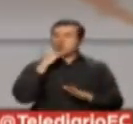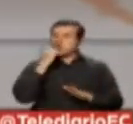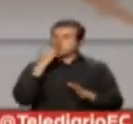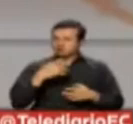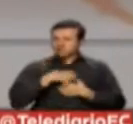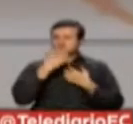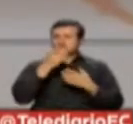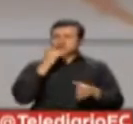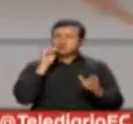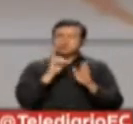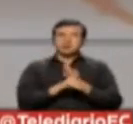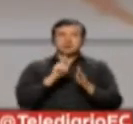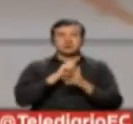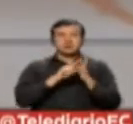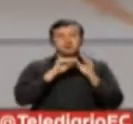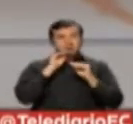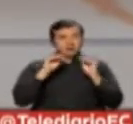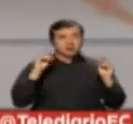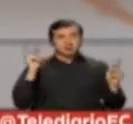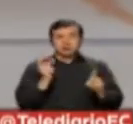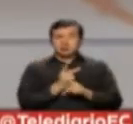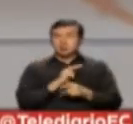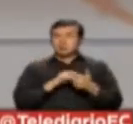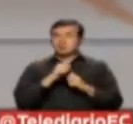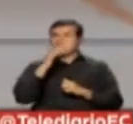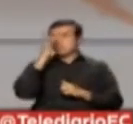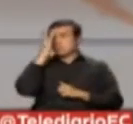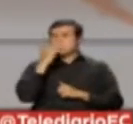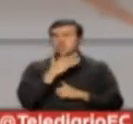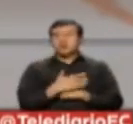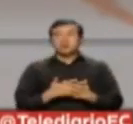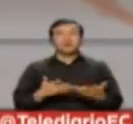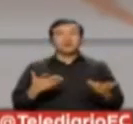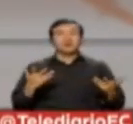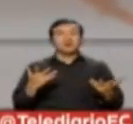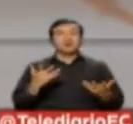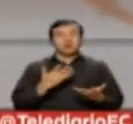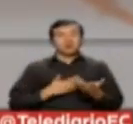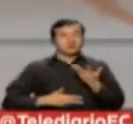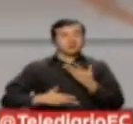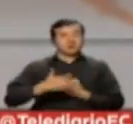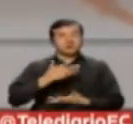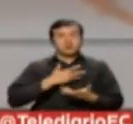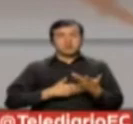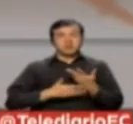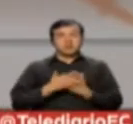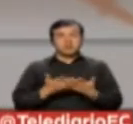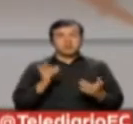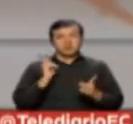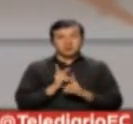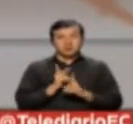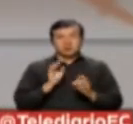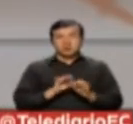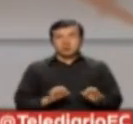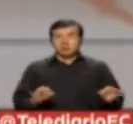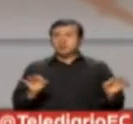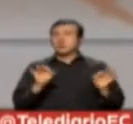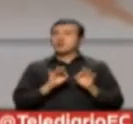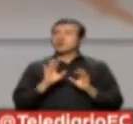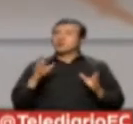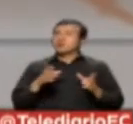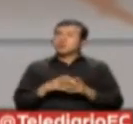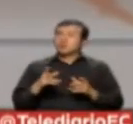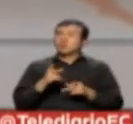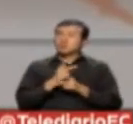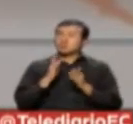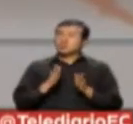situación donde puedan advertir sería gravísimo porque entonces no habría la dinámica que está que está planteando uno de los elementos clave en estos son los departamentos de